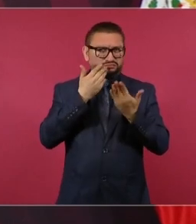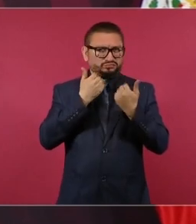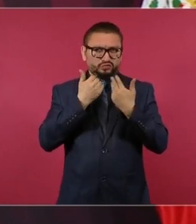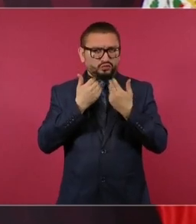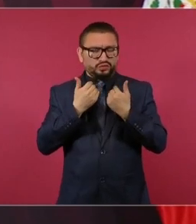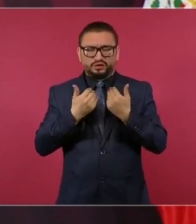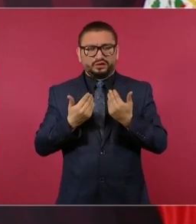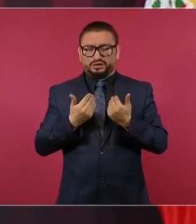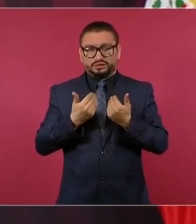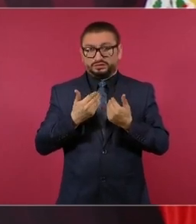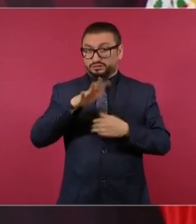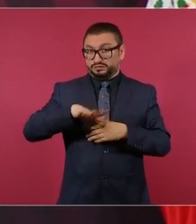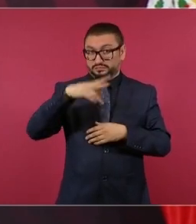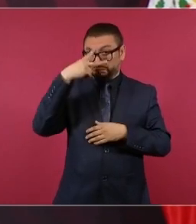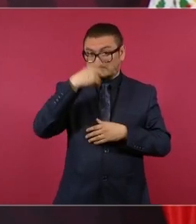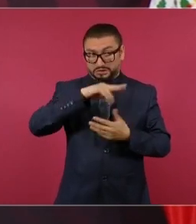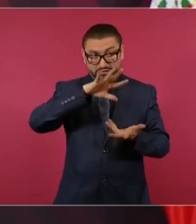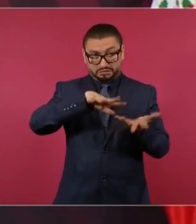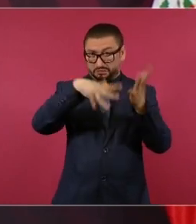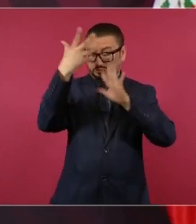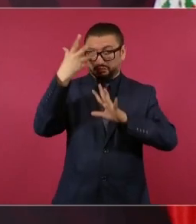de violencia en México.